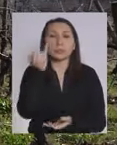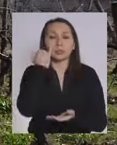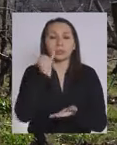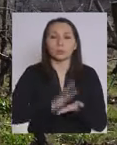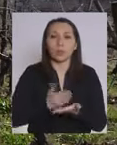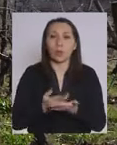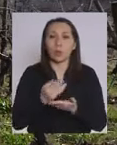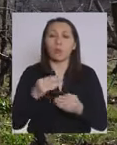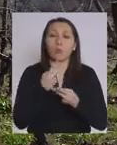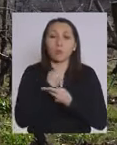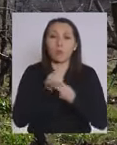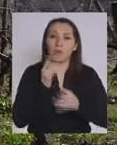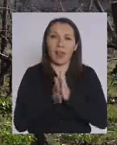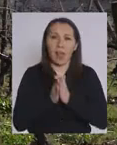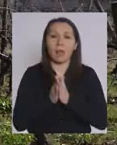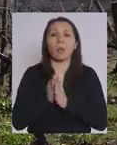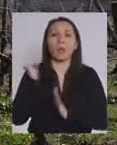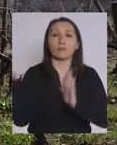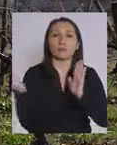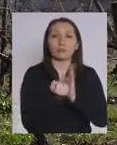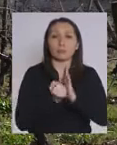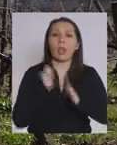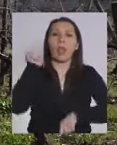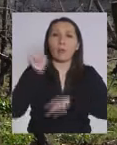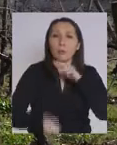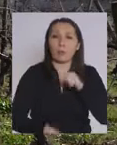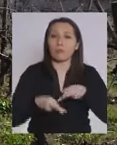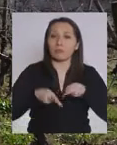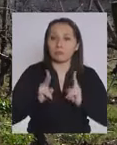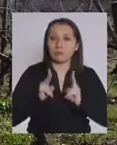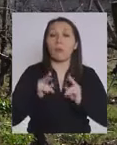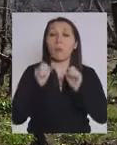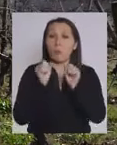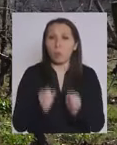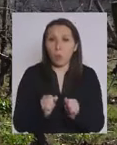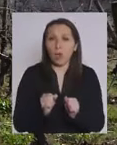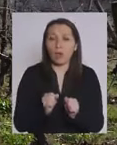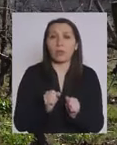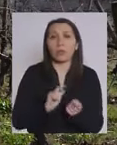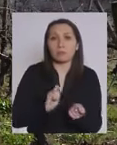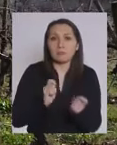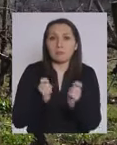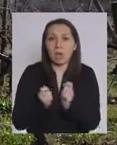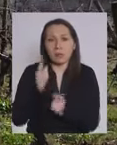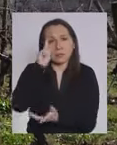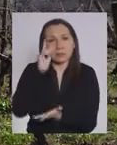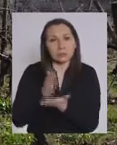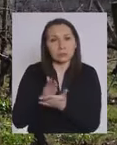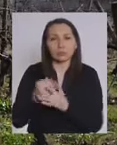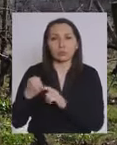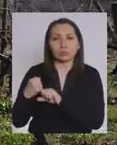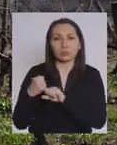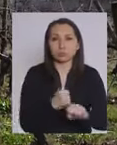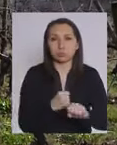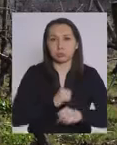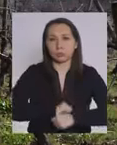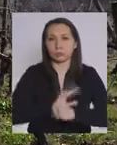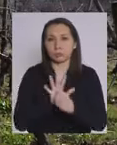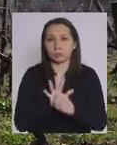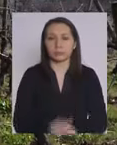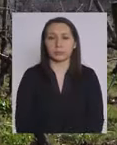apure el proceso y se obtenga la validación permitiendo así dar un paso decisivo en la lucha contra la pandemia